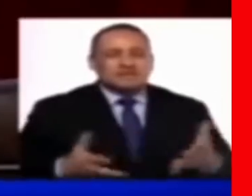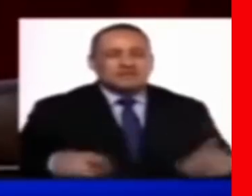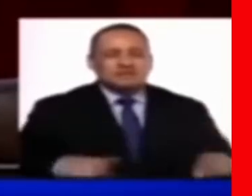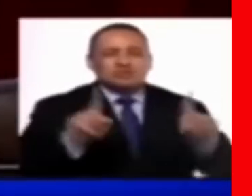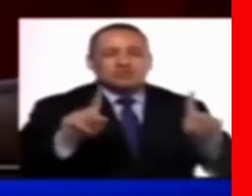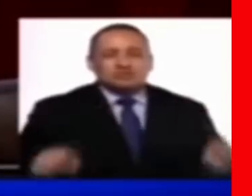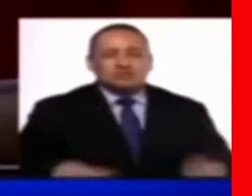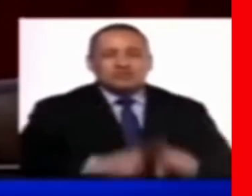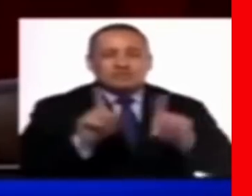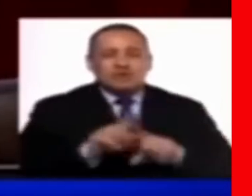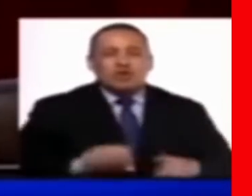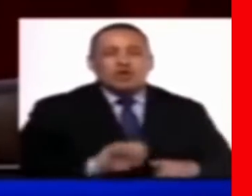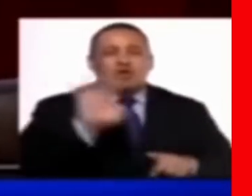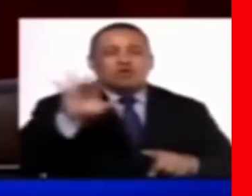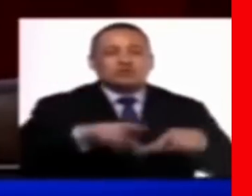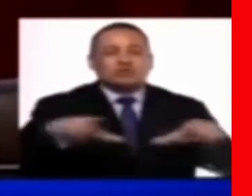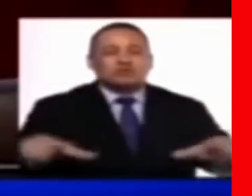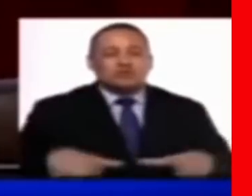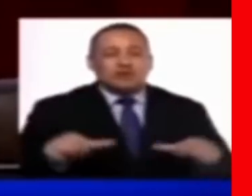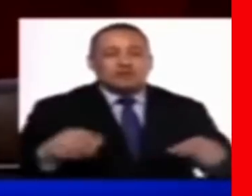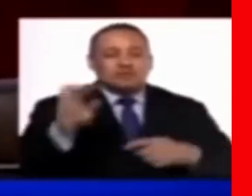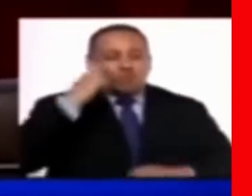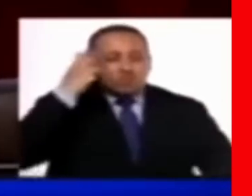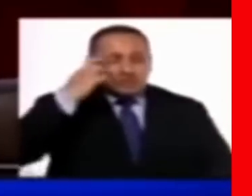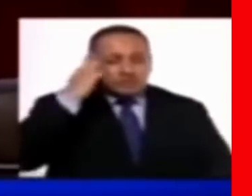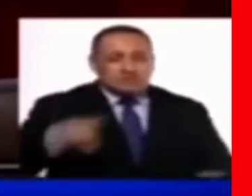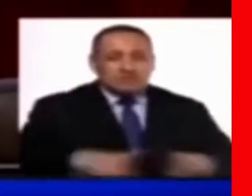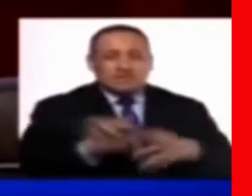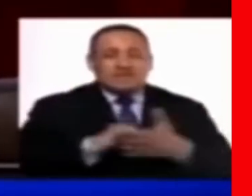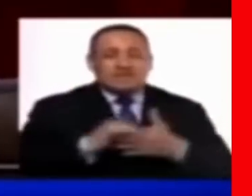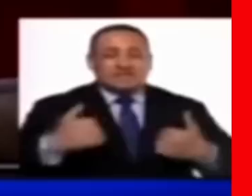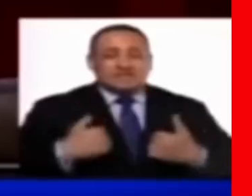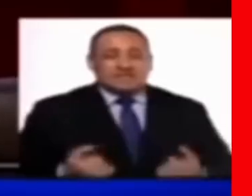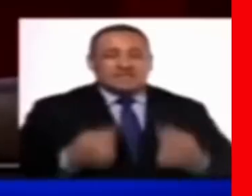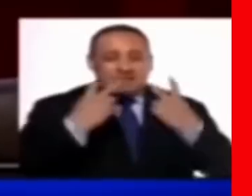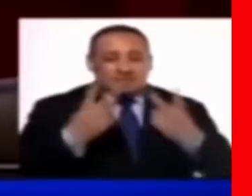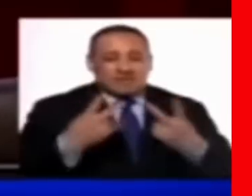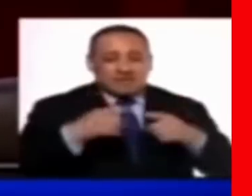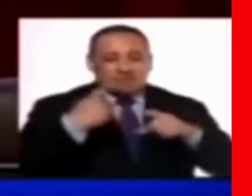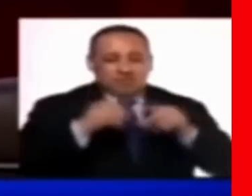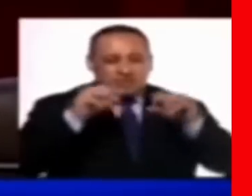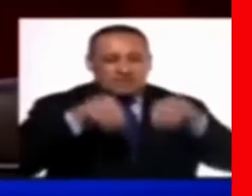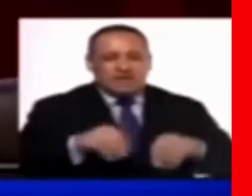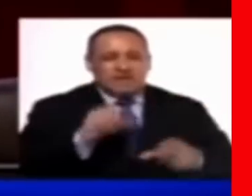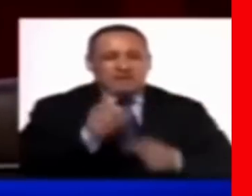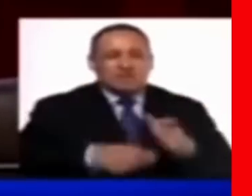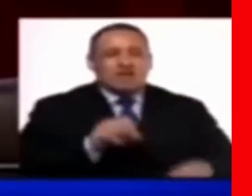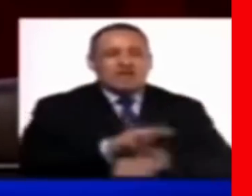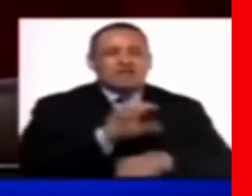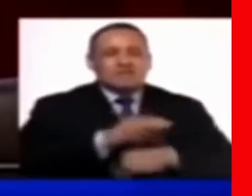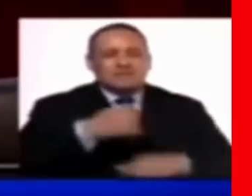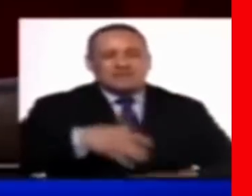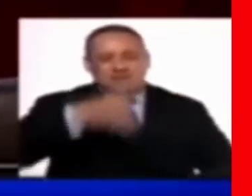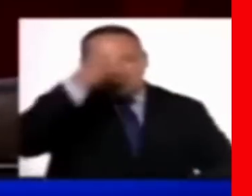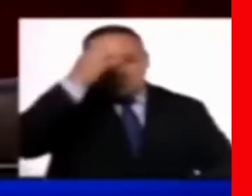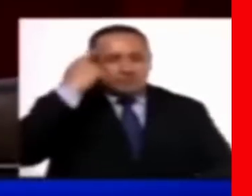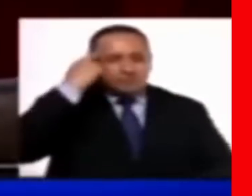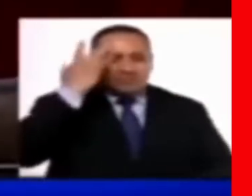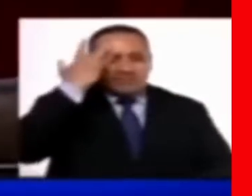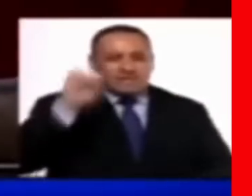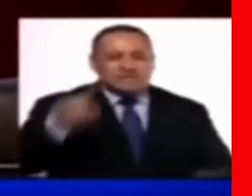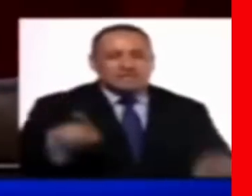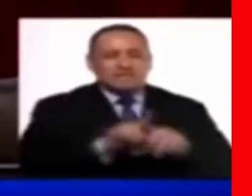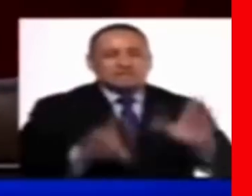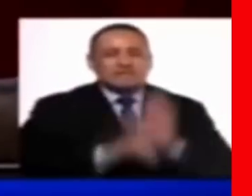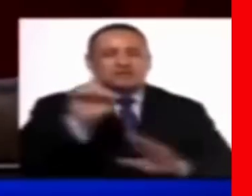sino otras tendencias políticas. Nosotros lo que tenemos que ver es poner a gente capacitada y hábil para poder